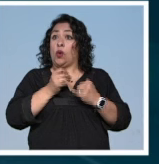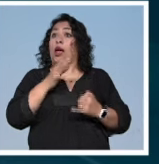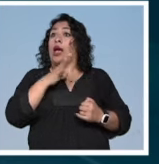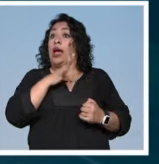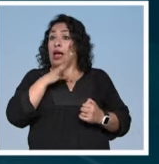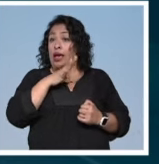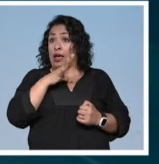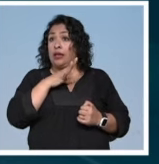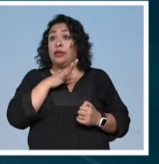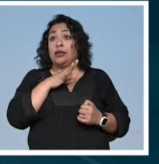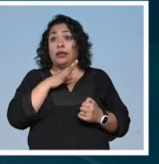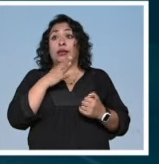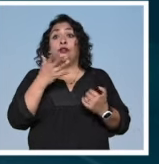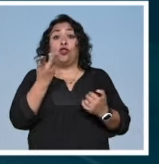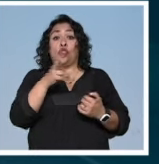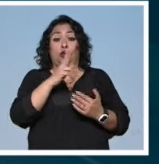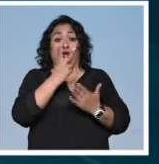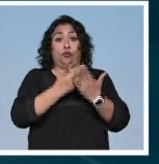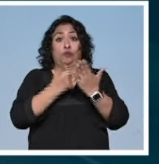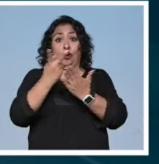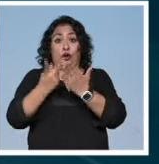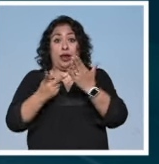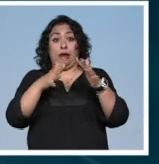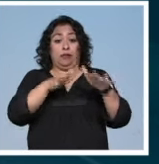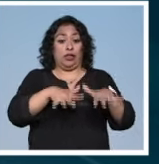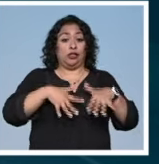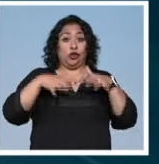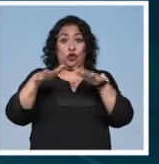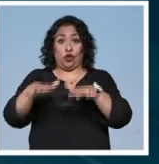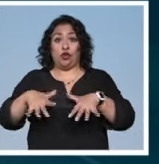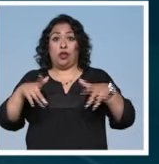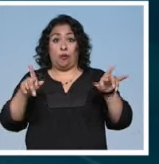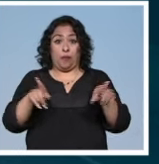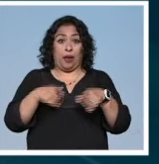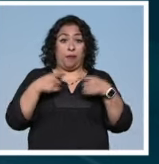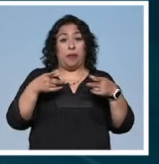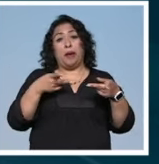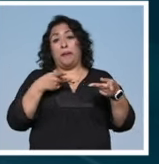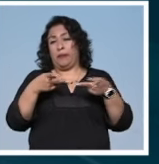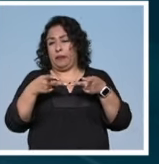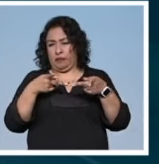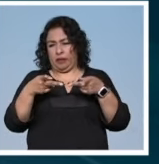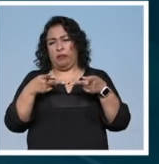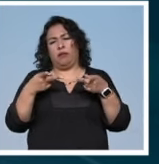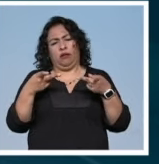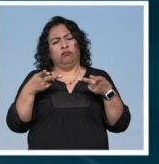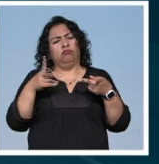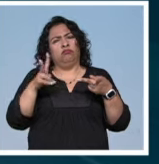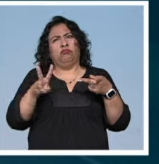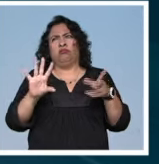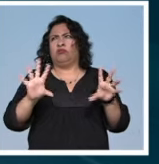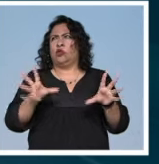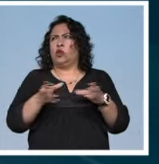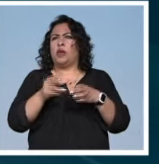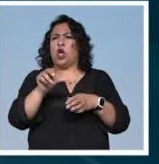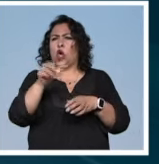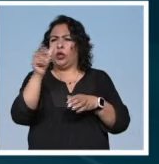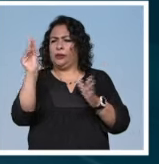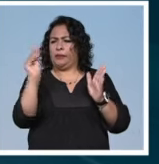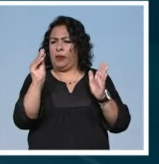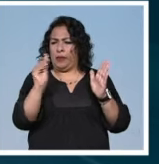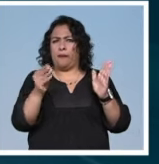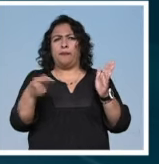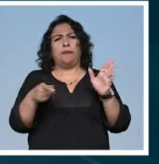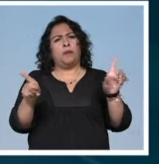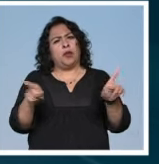tener estos dos programas, estos dos conciertos preparados con un total de 11 obras que vamos